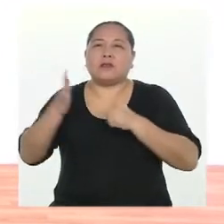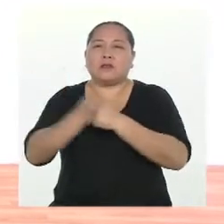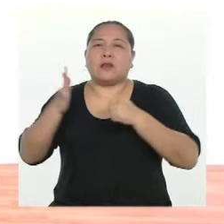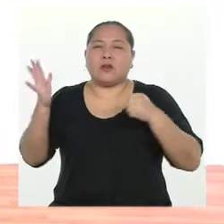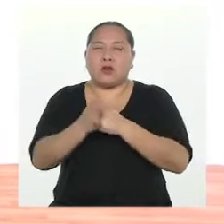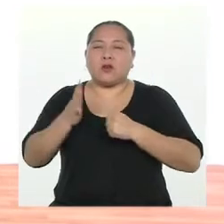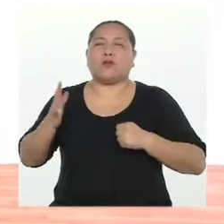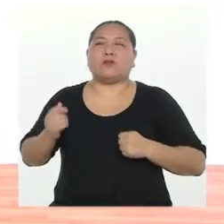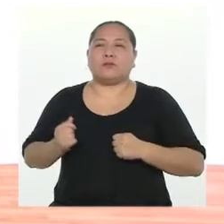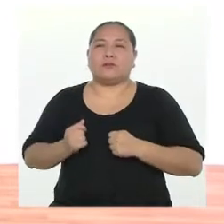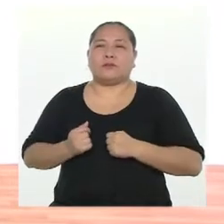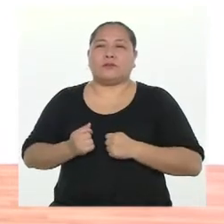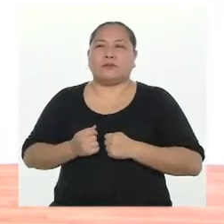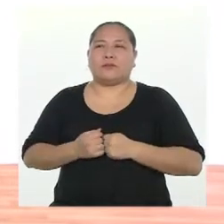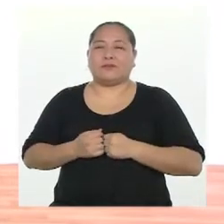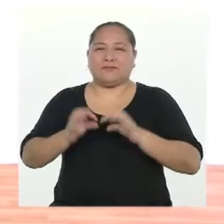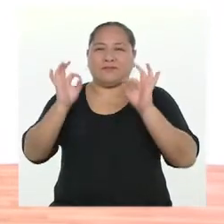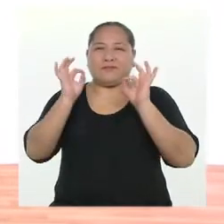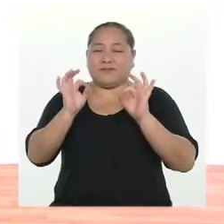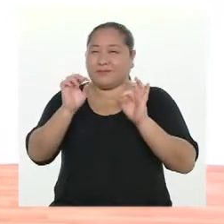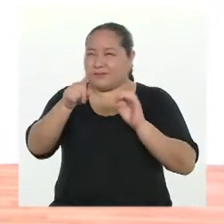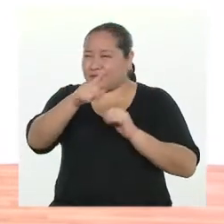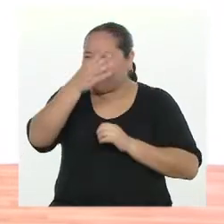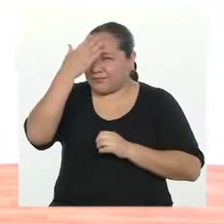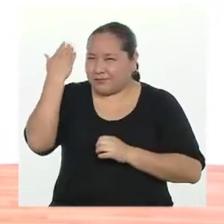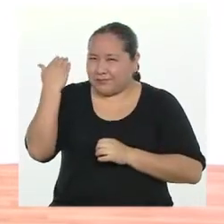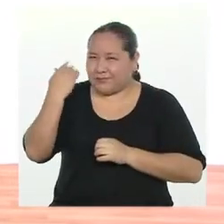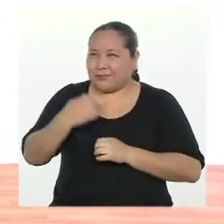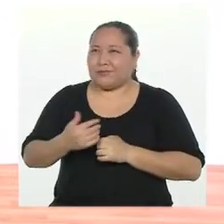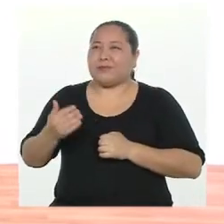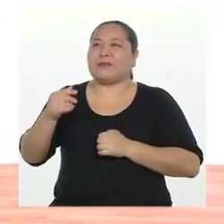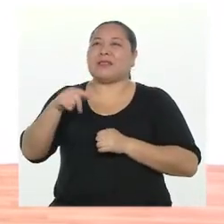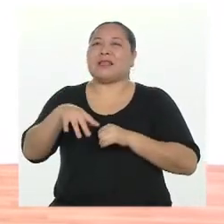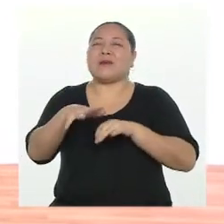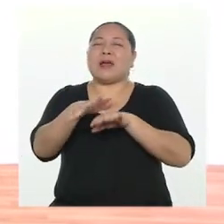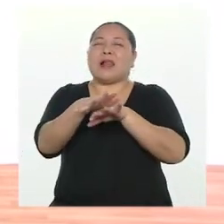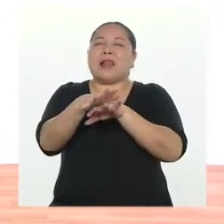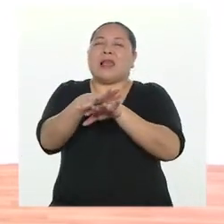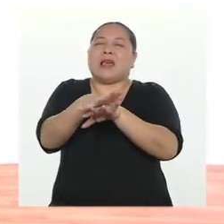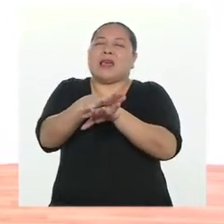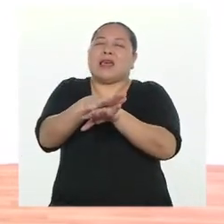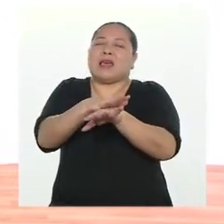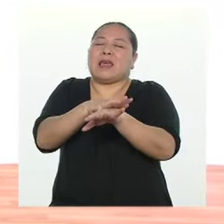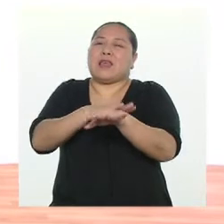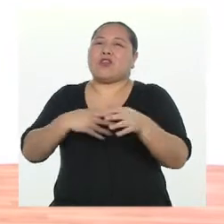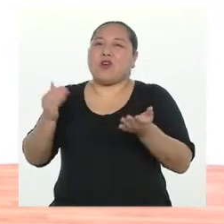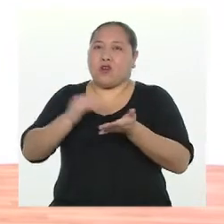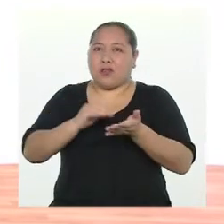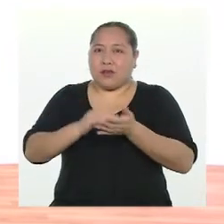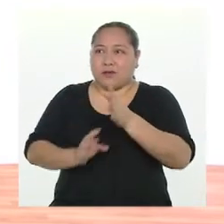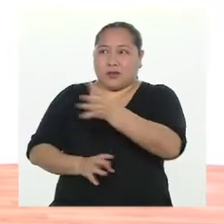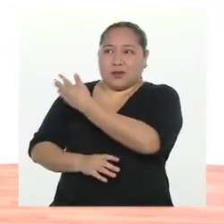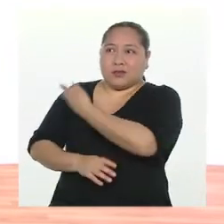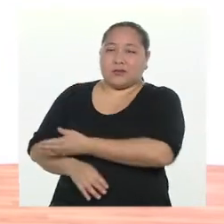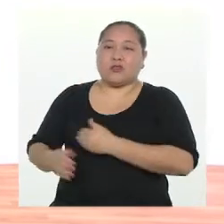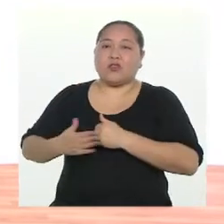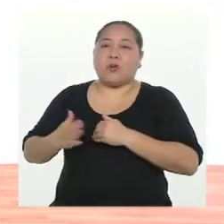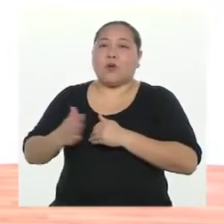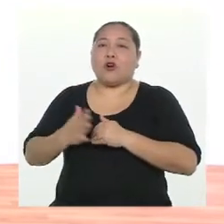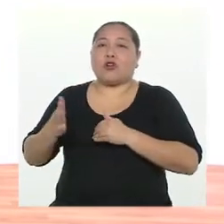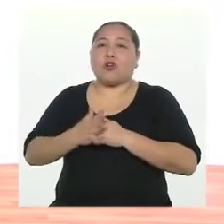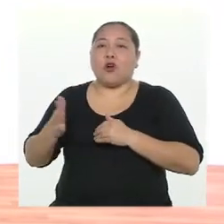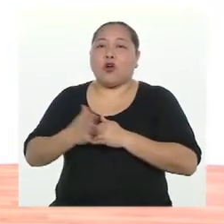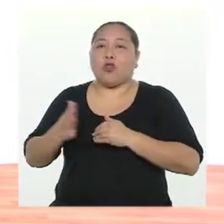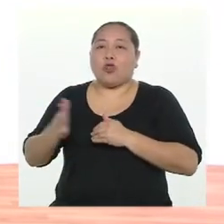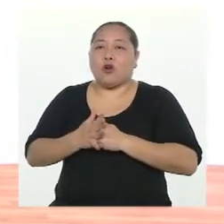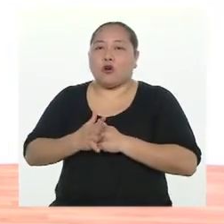rocoto. Por si se te olvidó, vamos a hacerlo en cámara lenta una vez más. Yo no